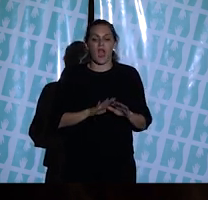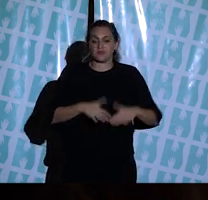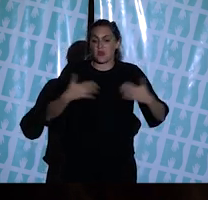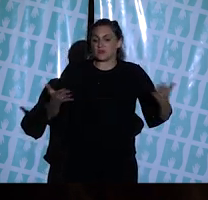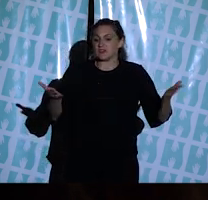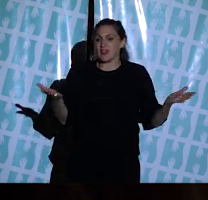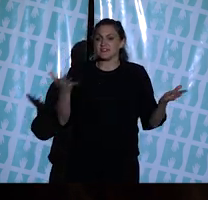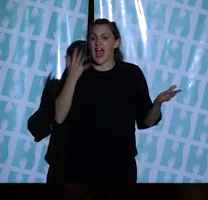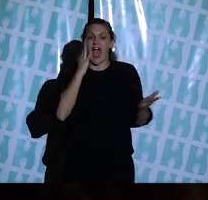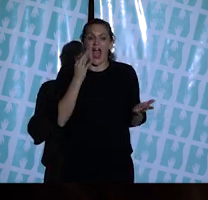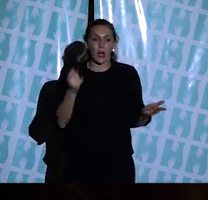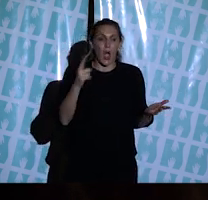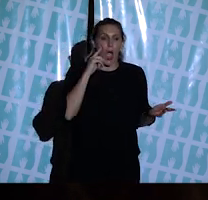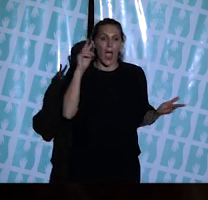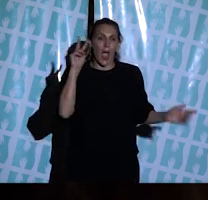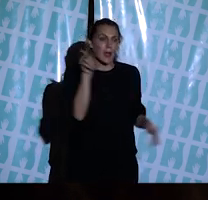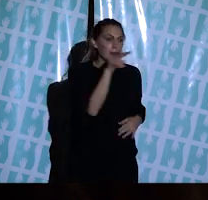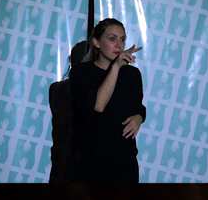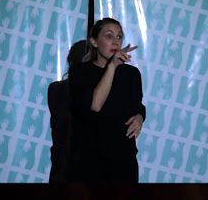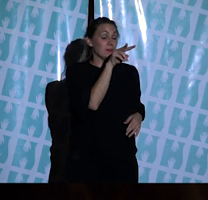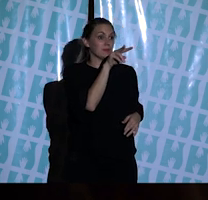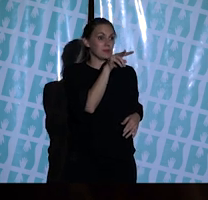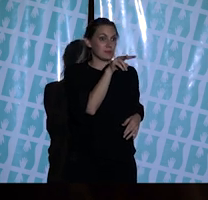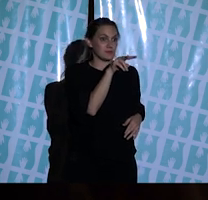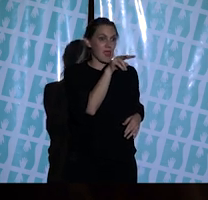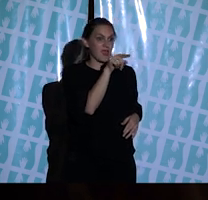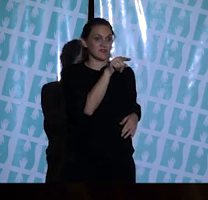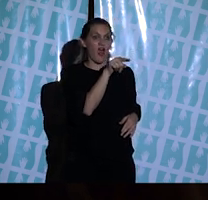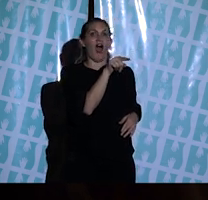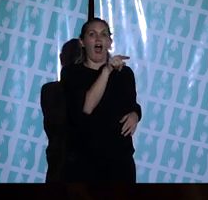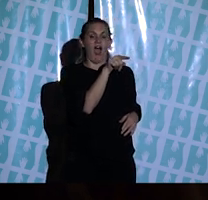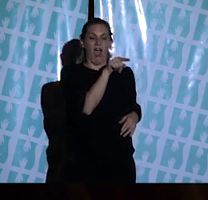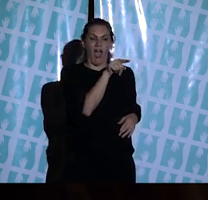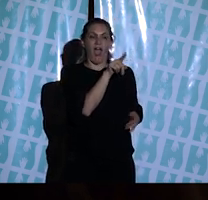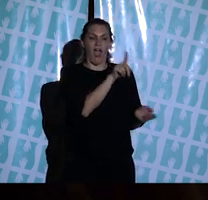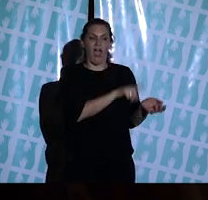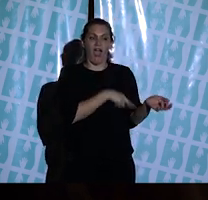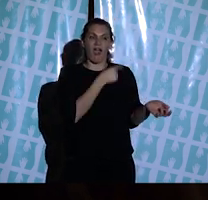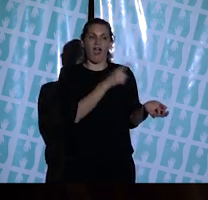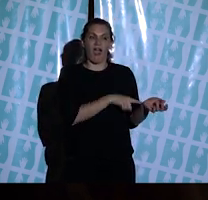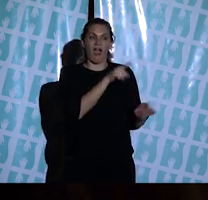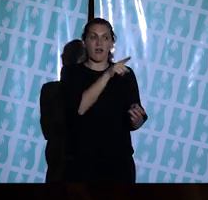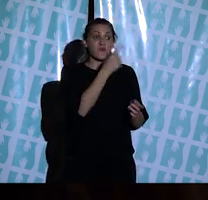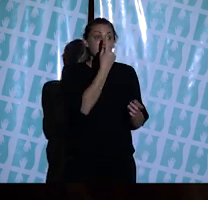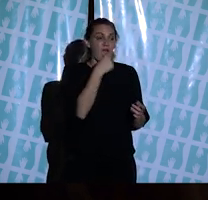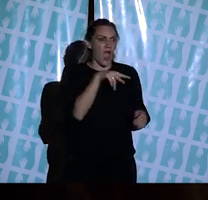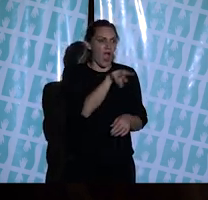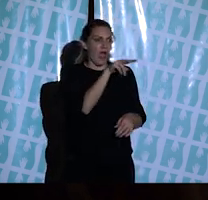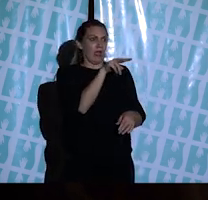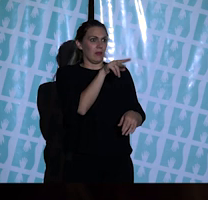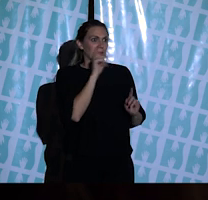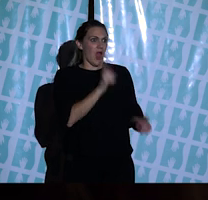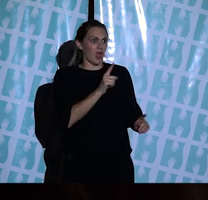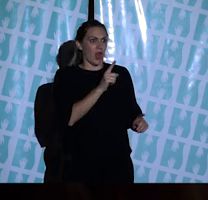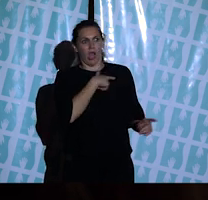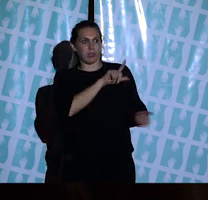un disparador, que sería esa necesidad, una conducta, que puede ser escapar o acercarse,